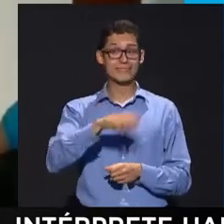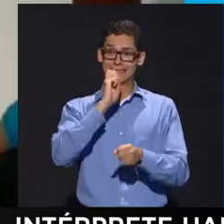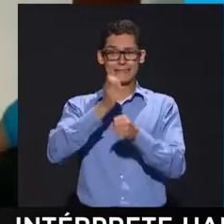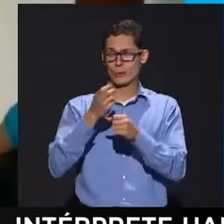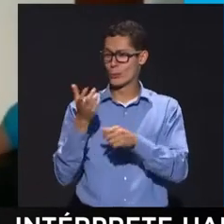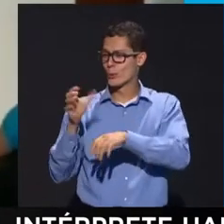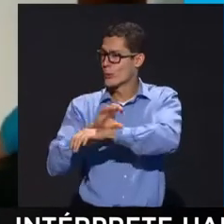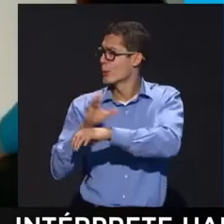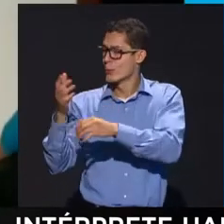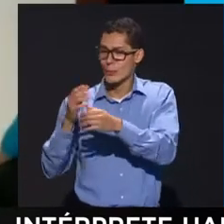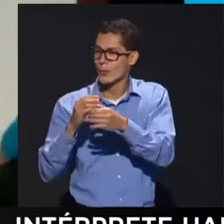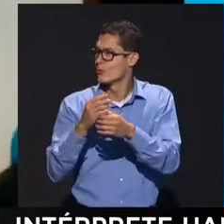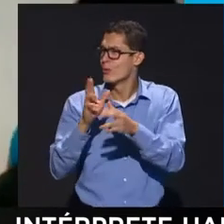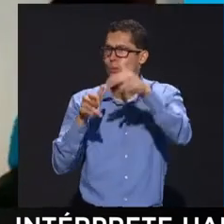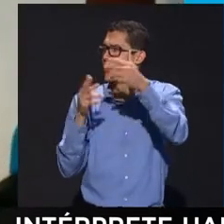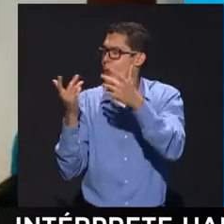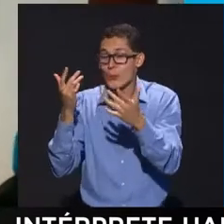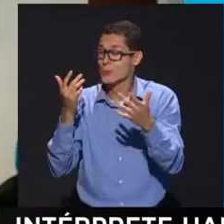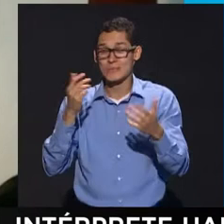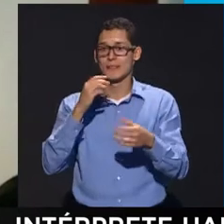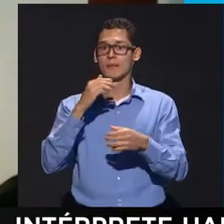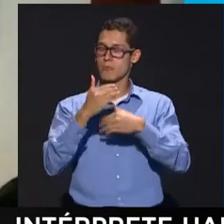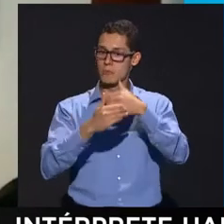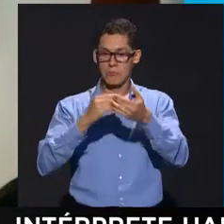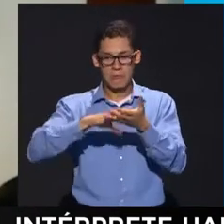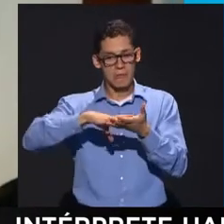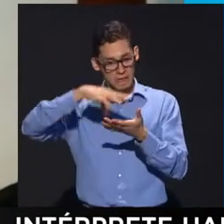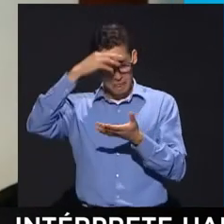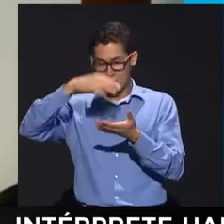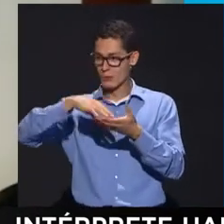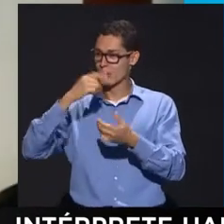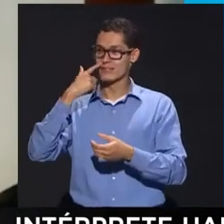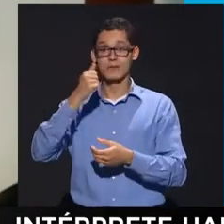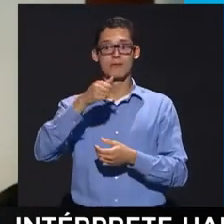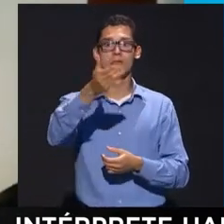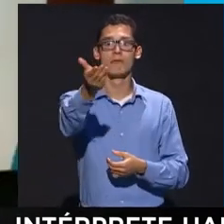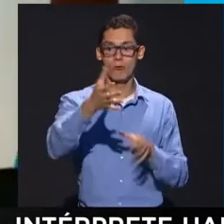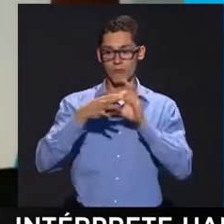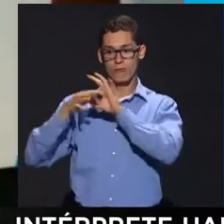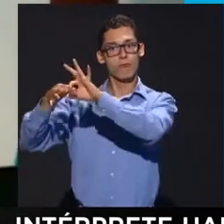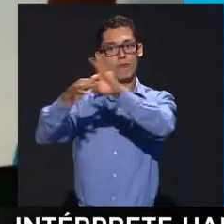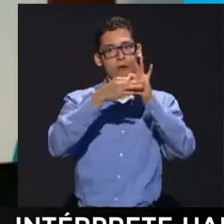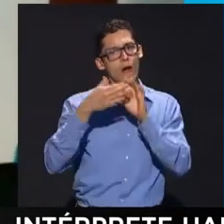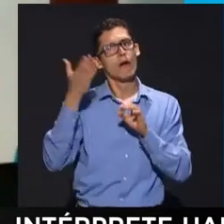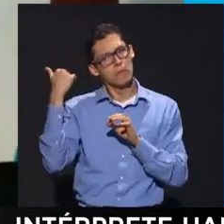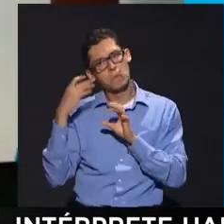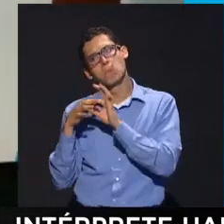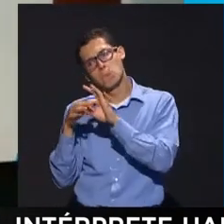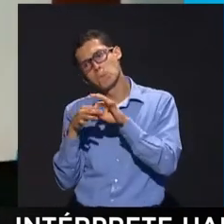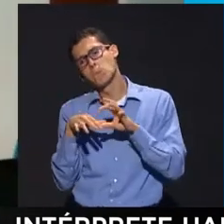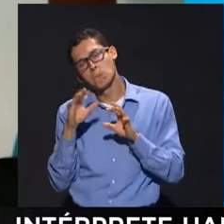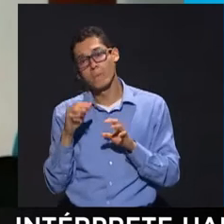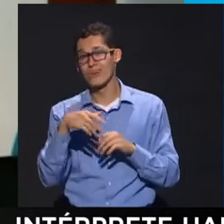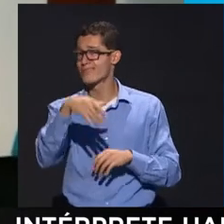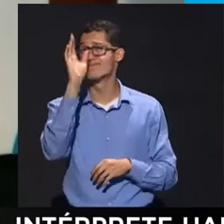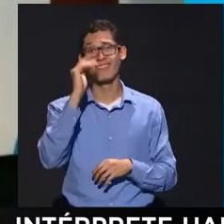en familia hemos compartido, hemos pasado momentos muy bellos, momentos que hacía mucho tiempo no pasábamos. Por el corre-corre que